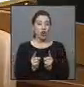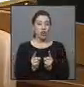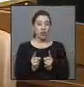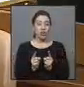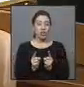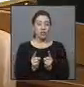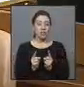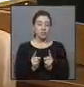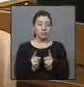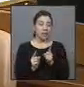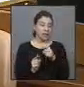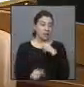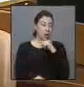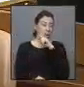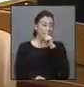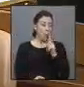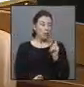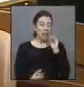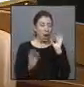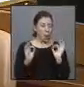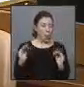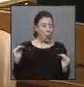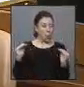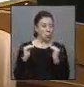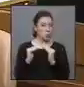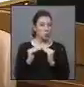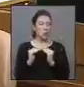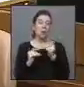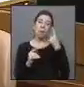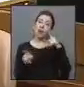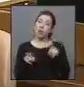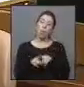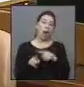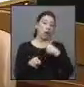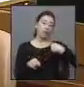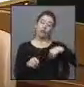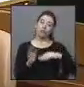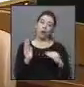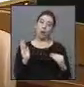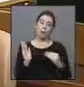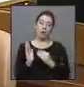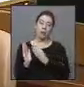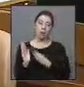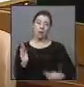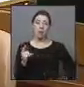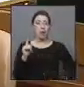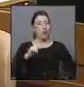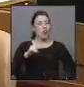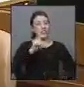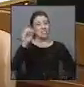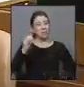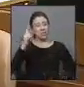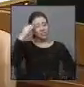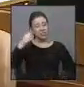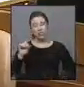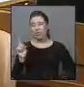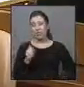en línea con estos datos. Esa la pregunta que tenemos que hacer. Pero vamos a apoyar al gobierno con escasa convicción.